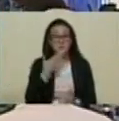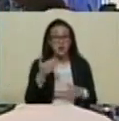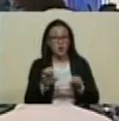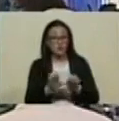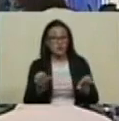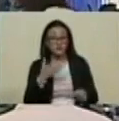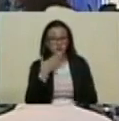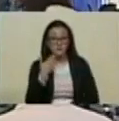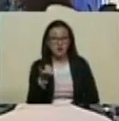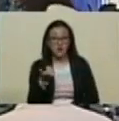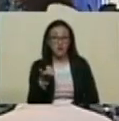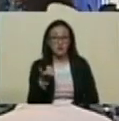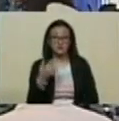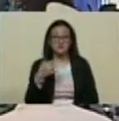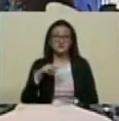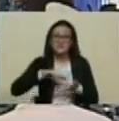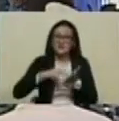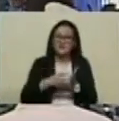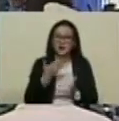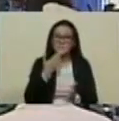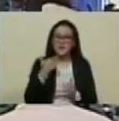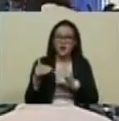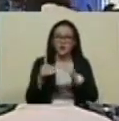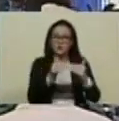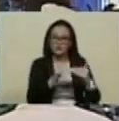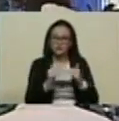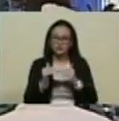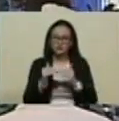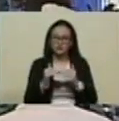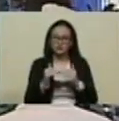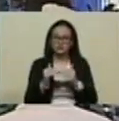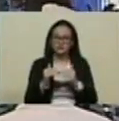educación haya, mejor sociedad iremos construyendo, ¿verdad?